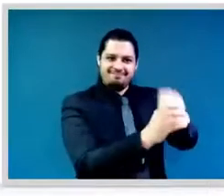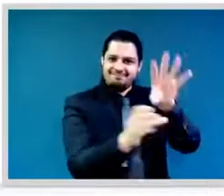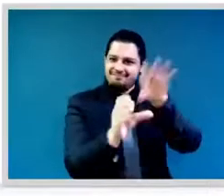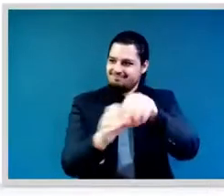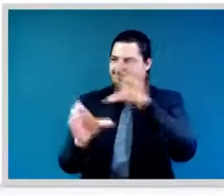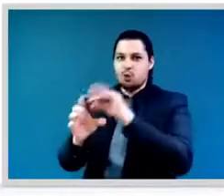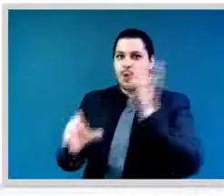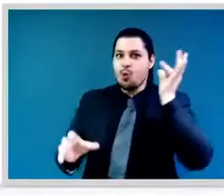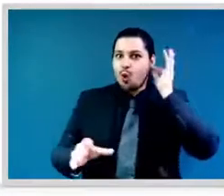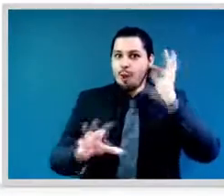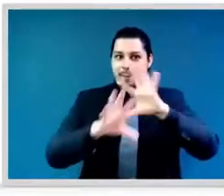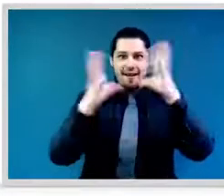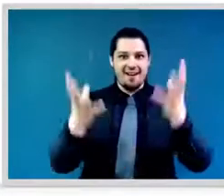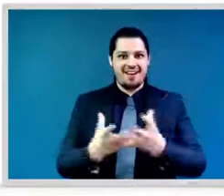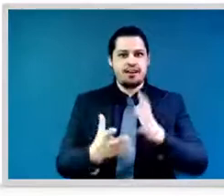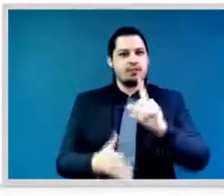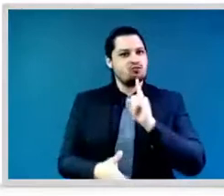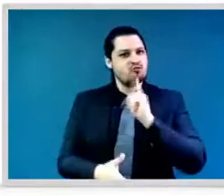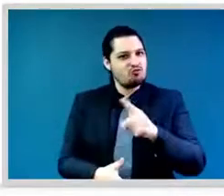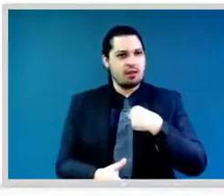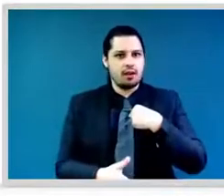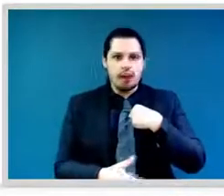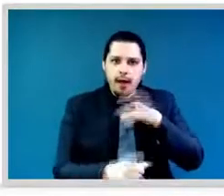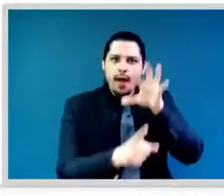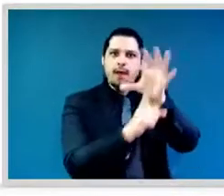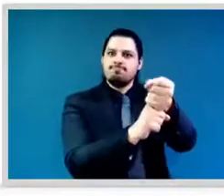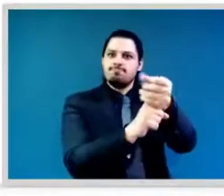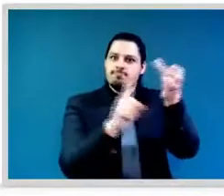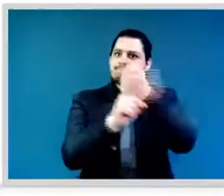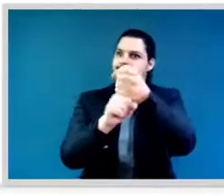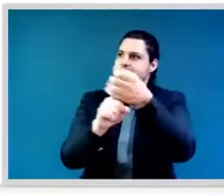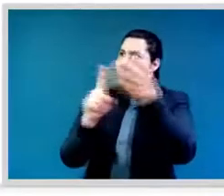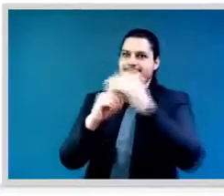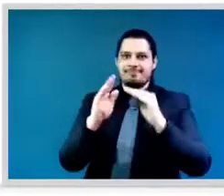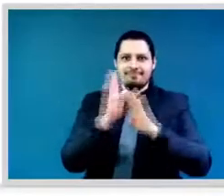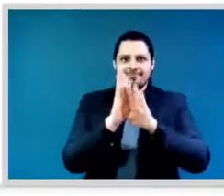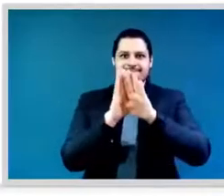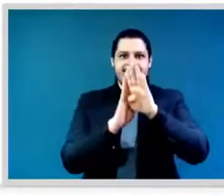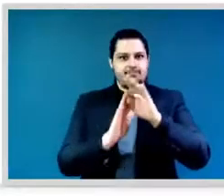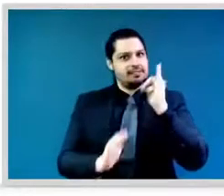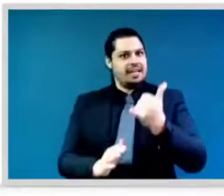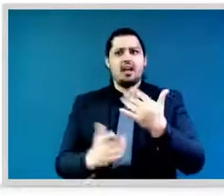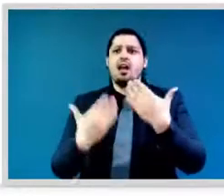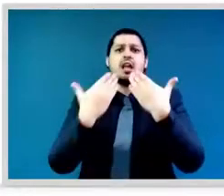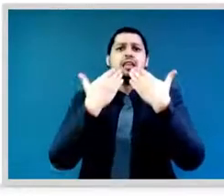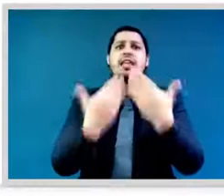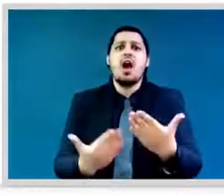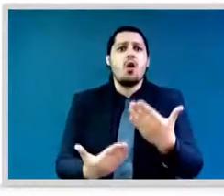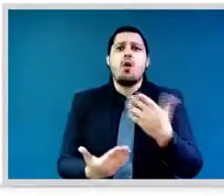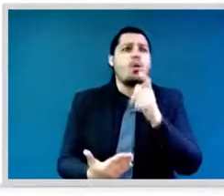conquistas gracias a la lucha de las mujeres, gracias a la formación política